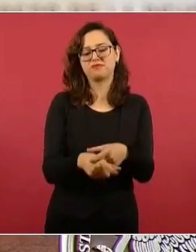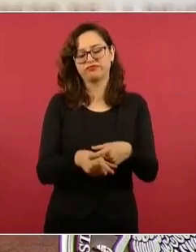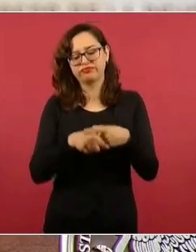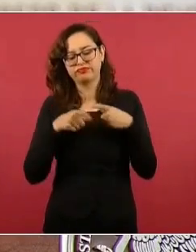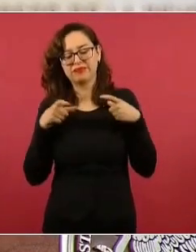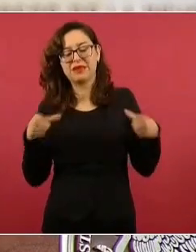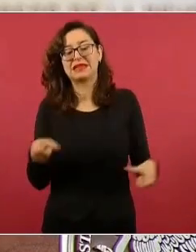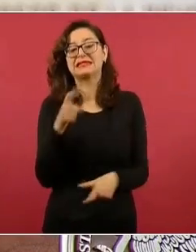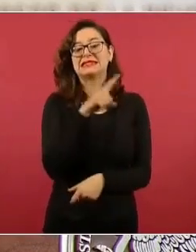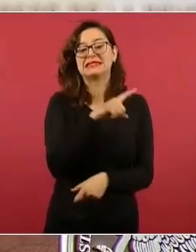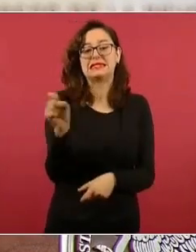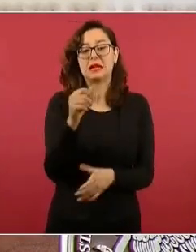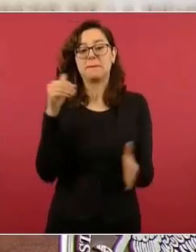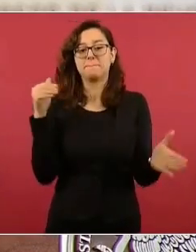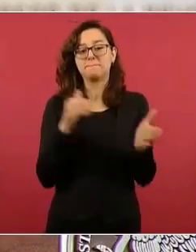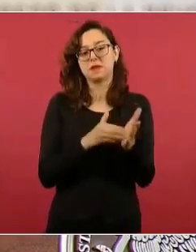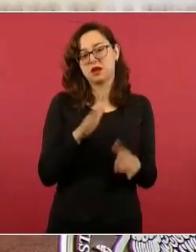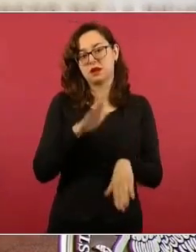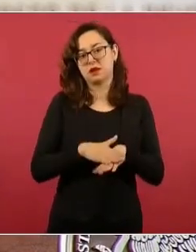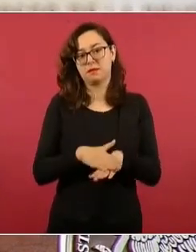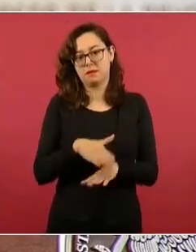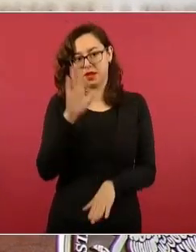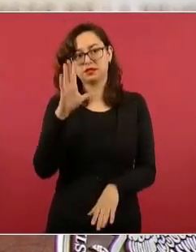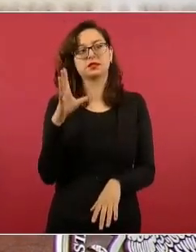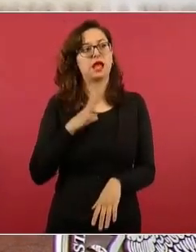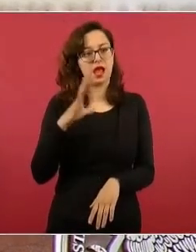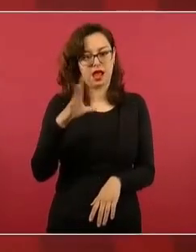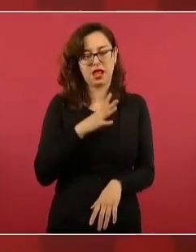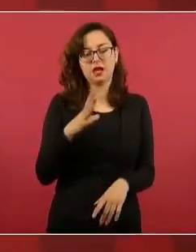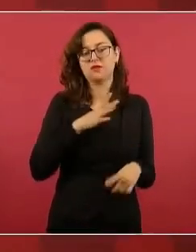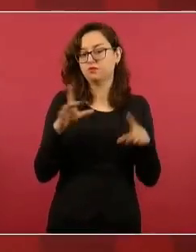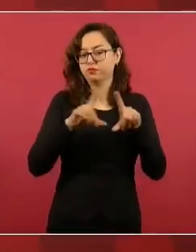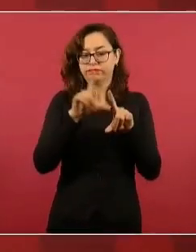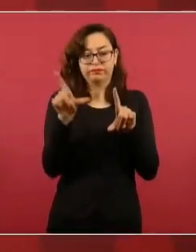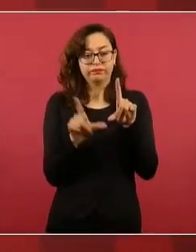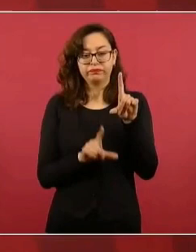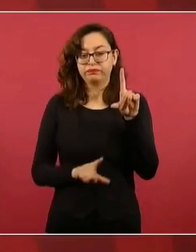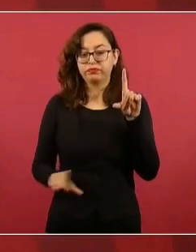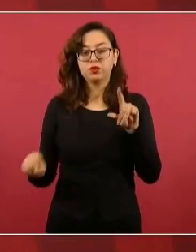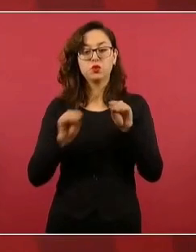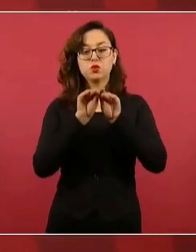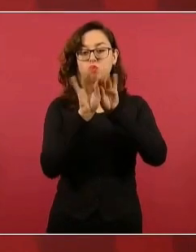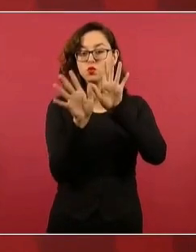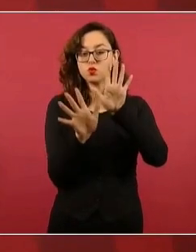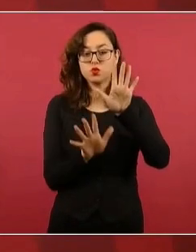que se cuenta, que están en todo el país.